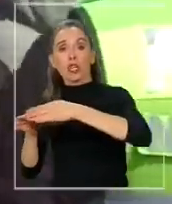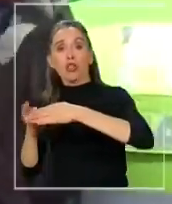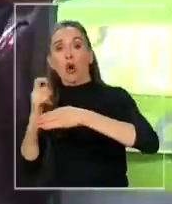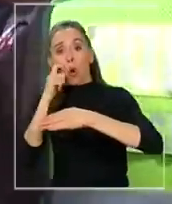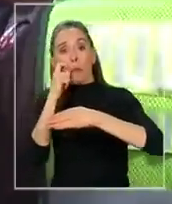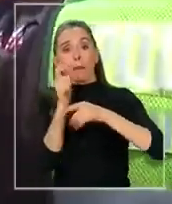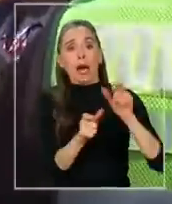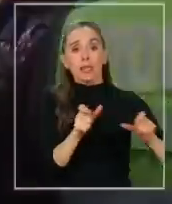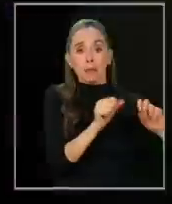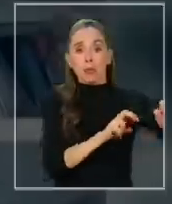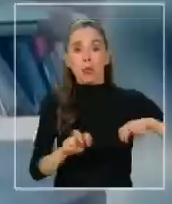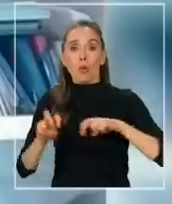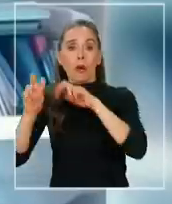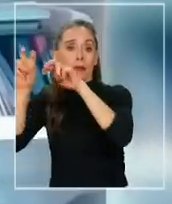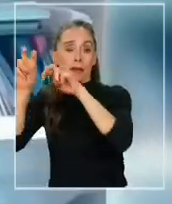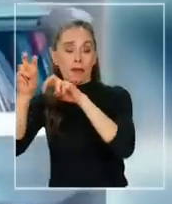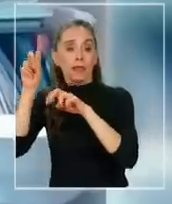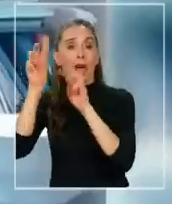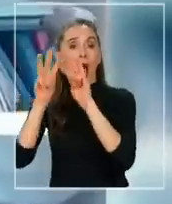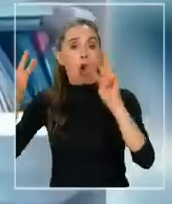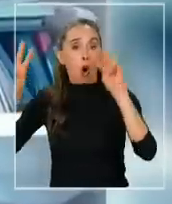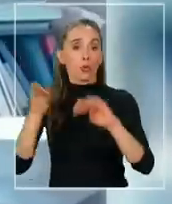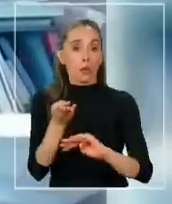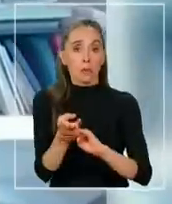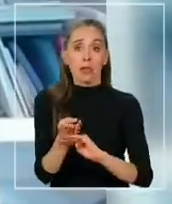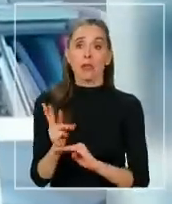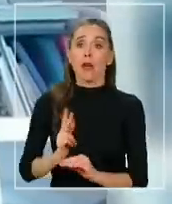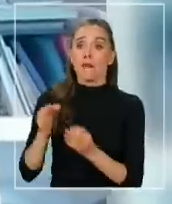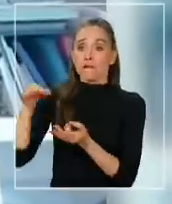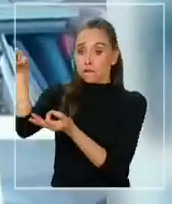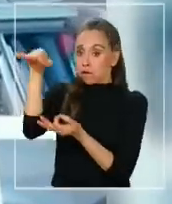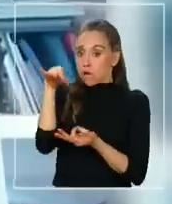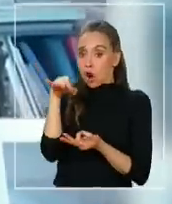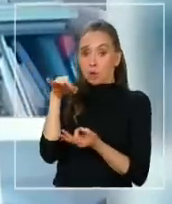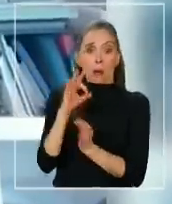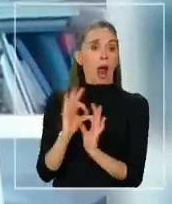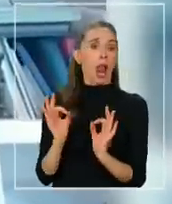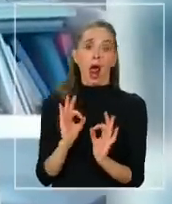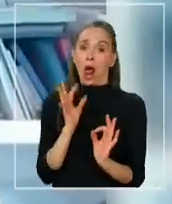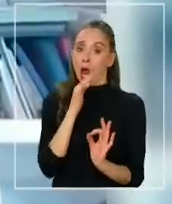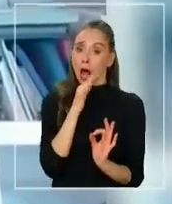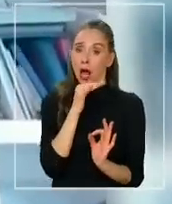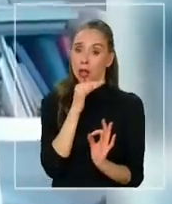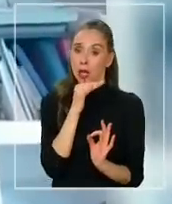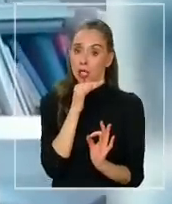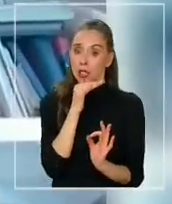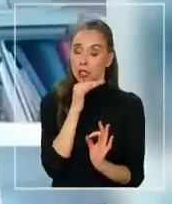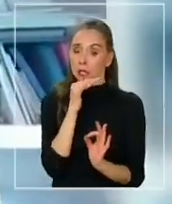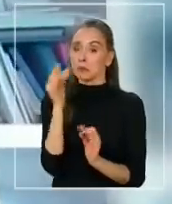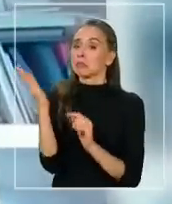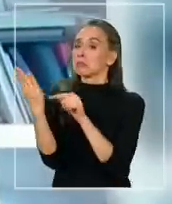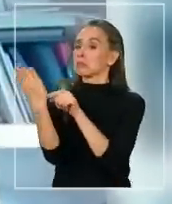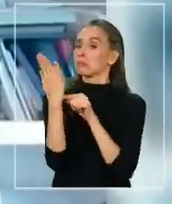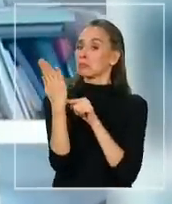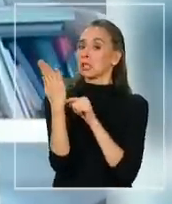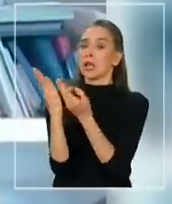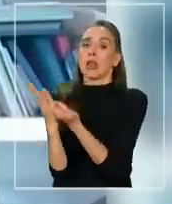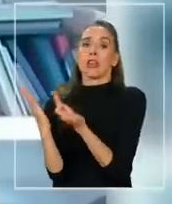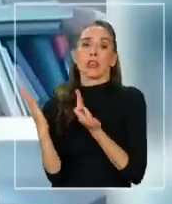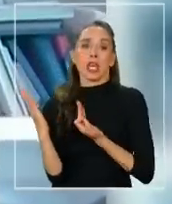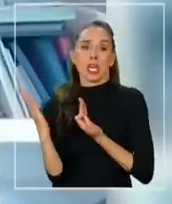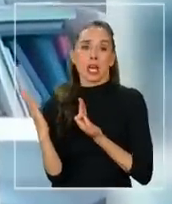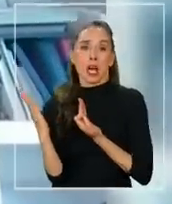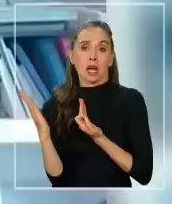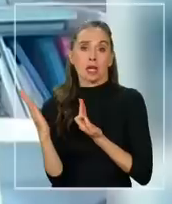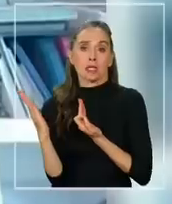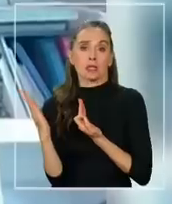la ONU. Formal y oficialmente no hemos recibido nosotros alguna noticia como que nos diga o nos dé cuenta de que